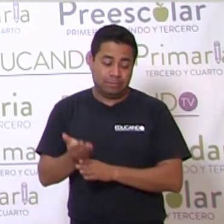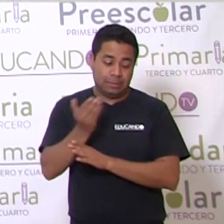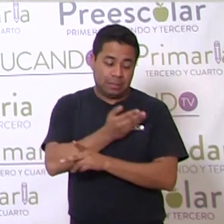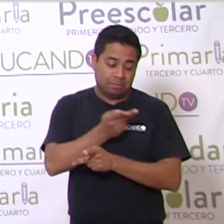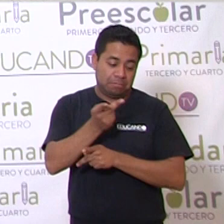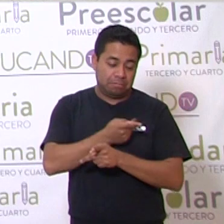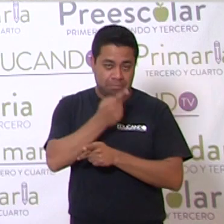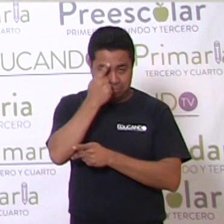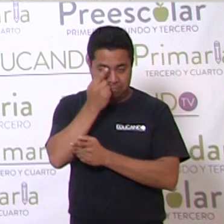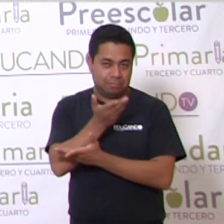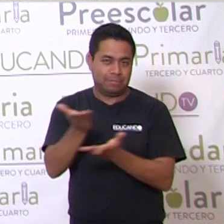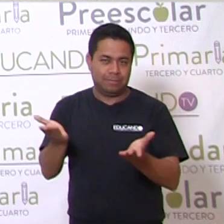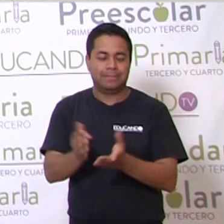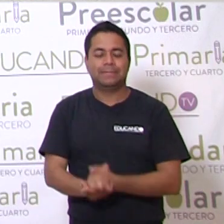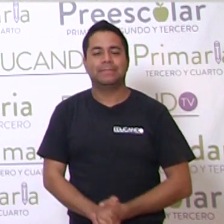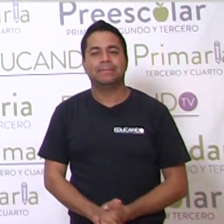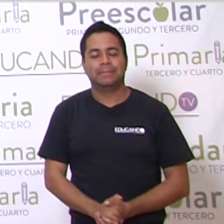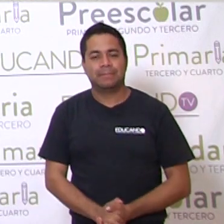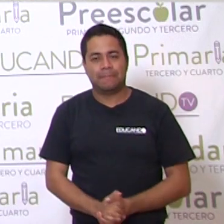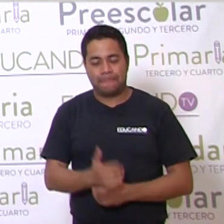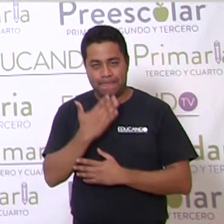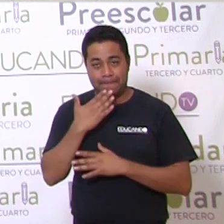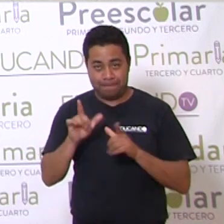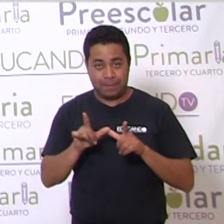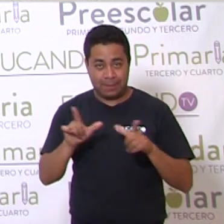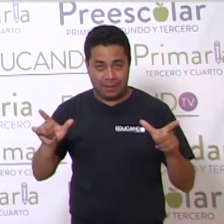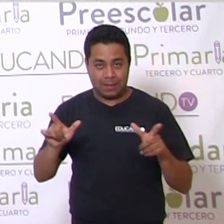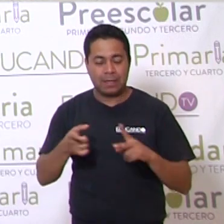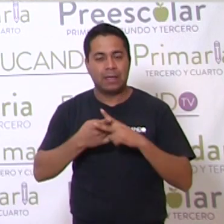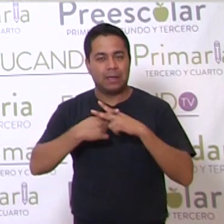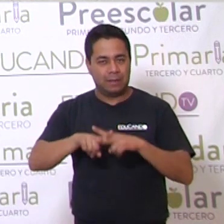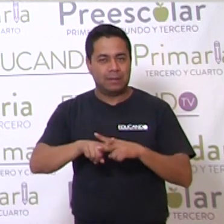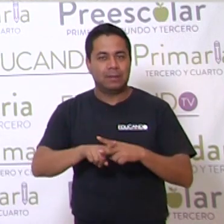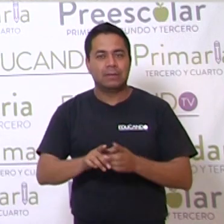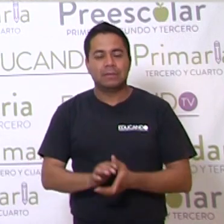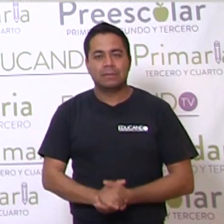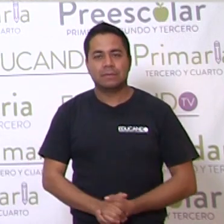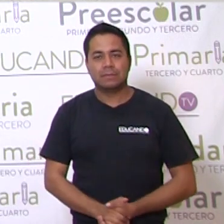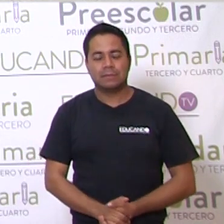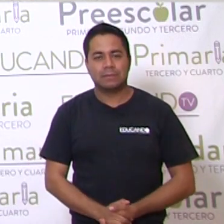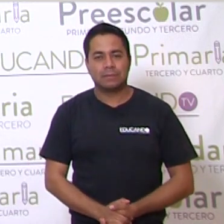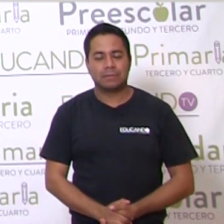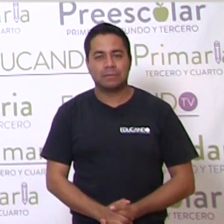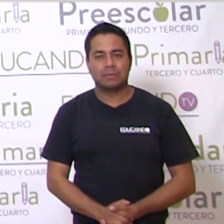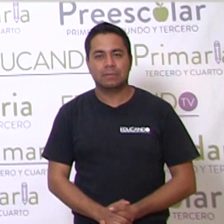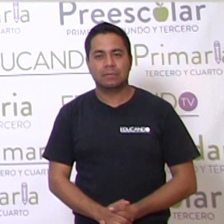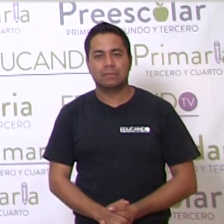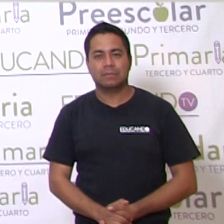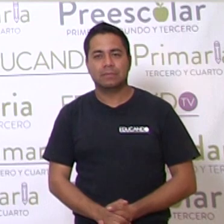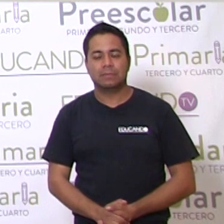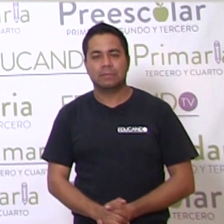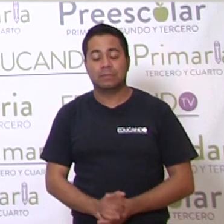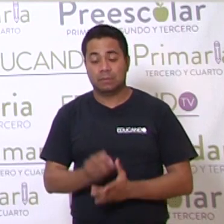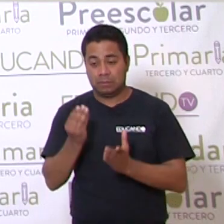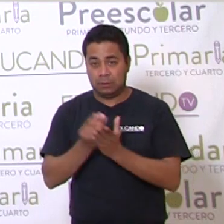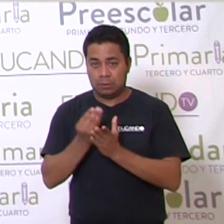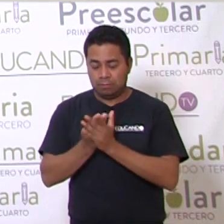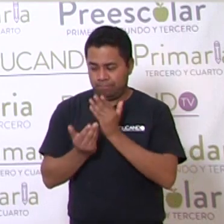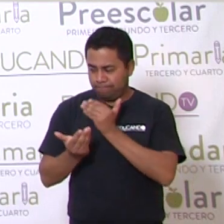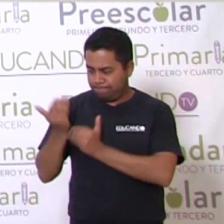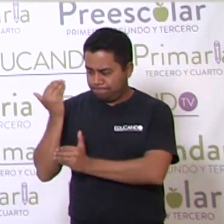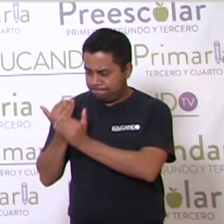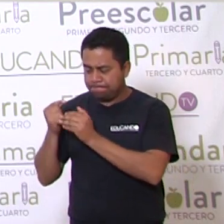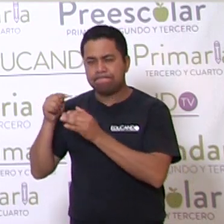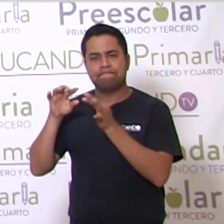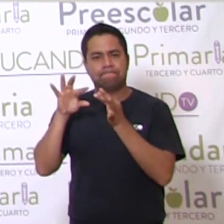hemos preparado para ustedes. ¿Están listos? Comenzamos. En las sesiones anteriores